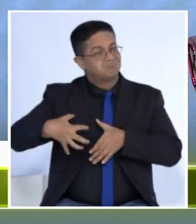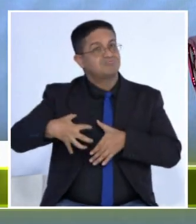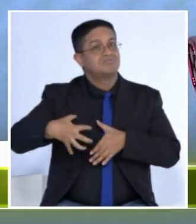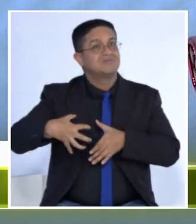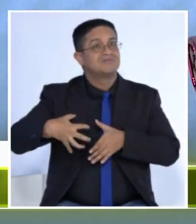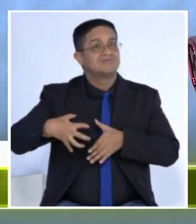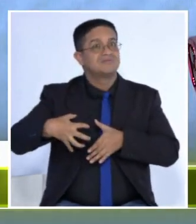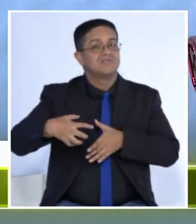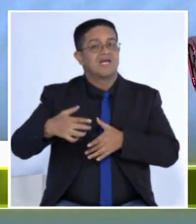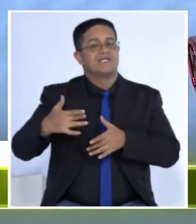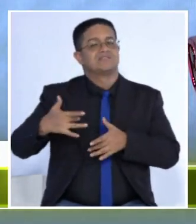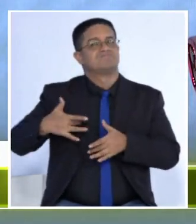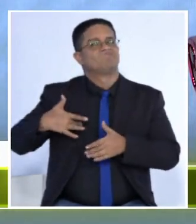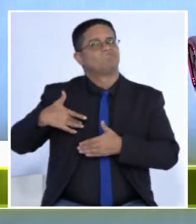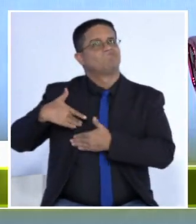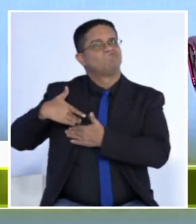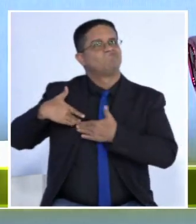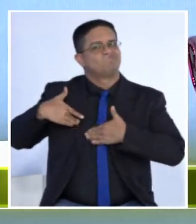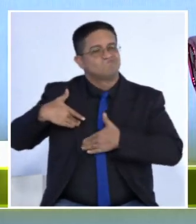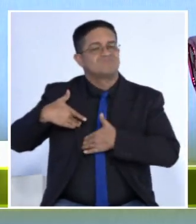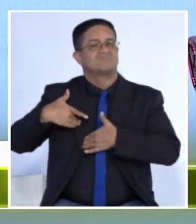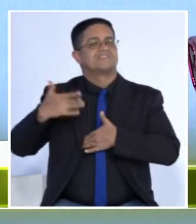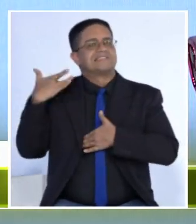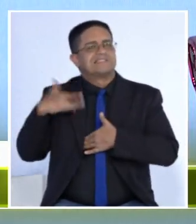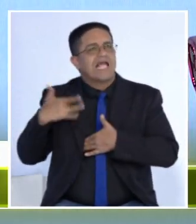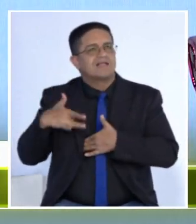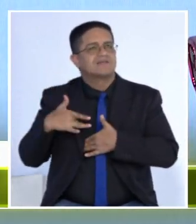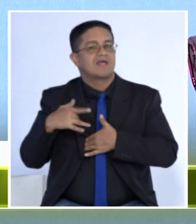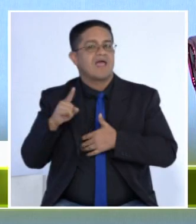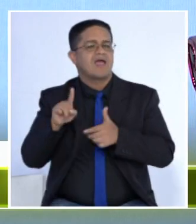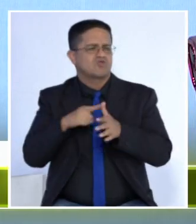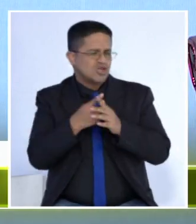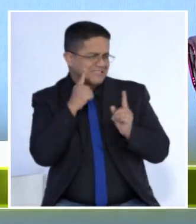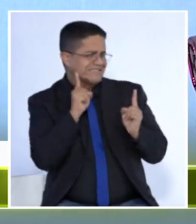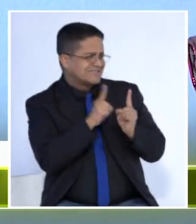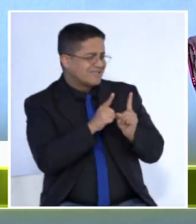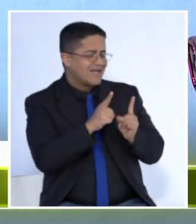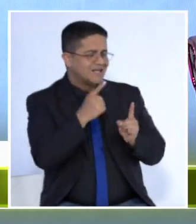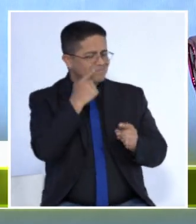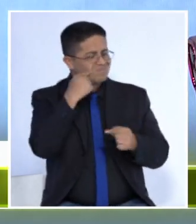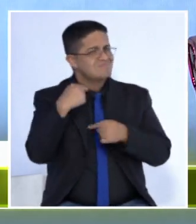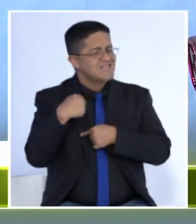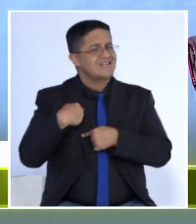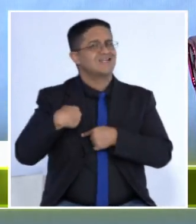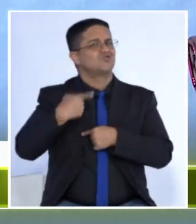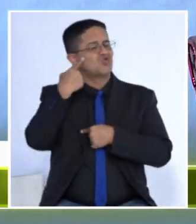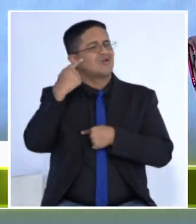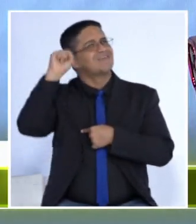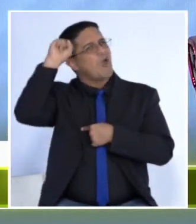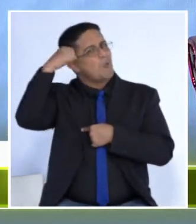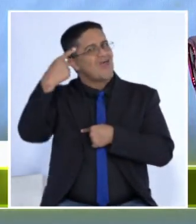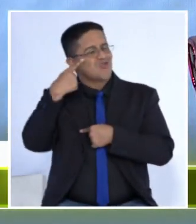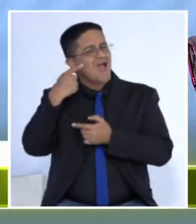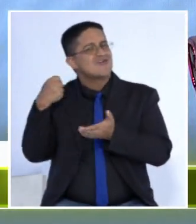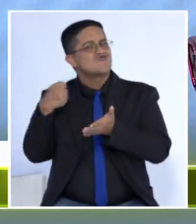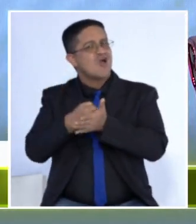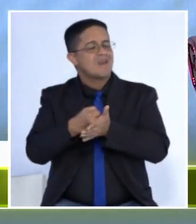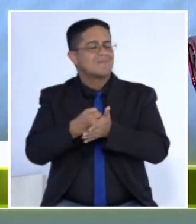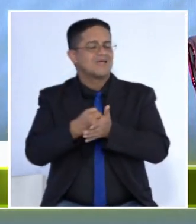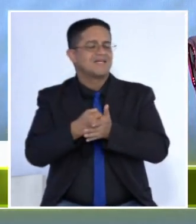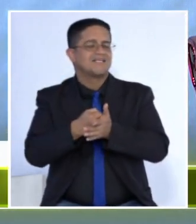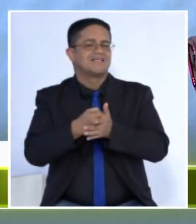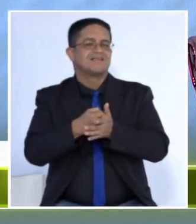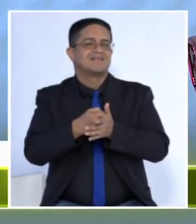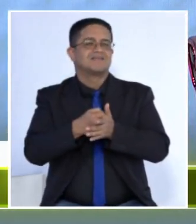una pelota, la siente. Entonces, en muchas ocasiones llega el paciente y me dice, no, pero es que esto lo originó fue ese golpe que me dieron. No, o